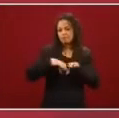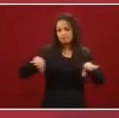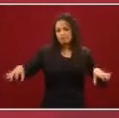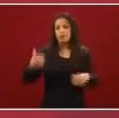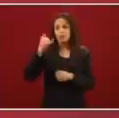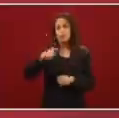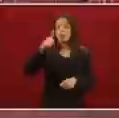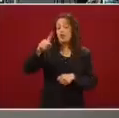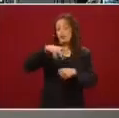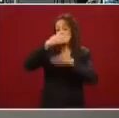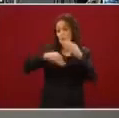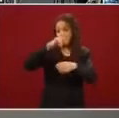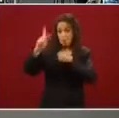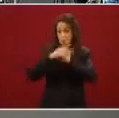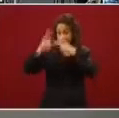país. O